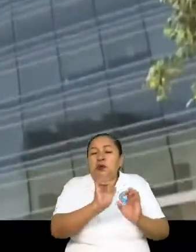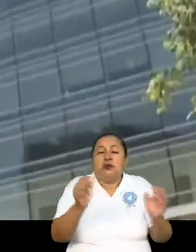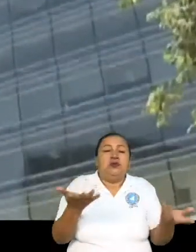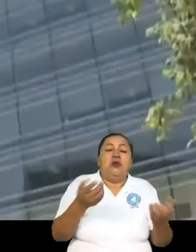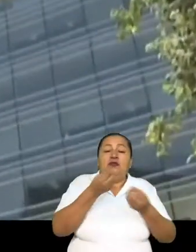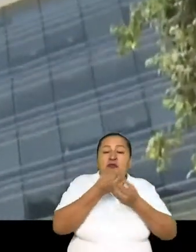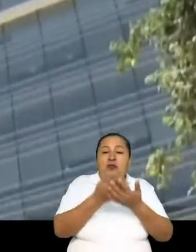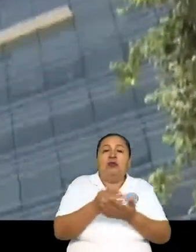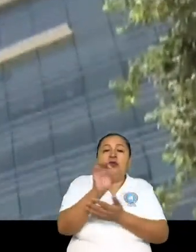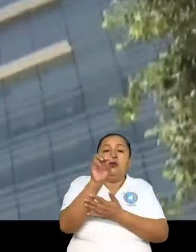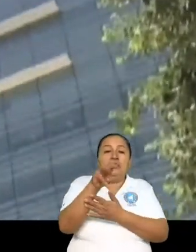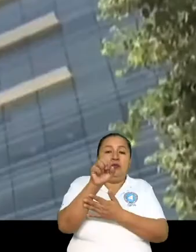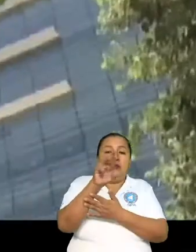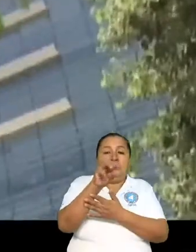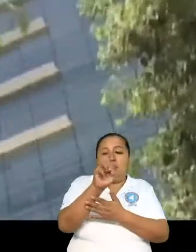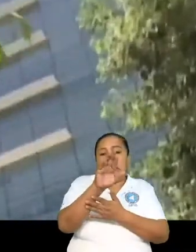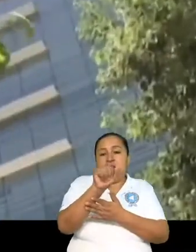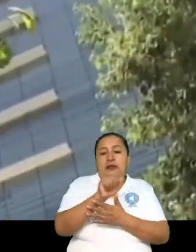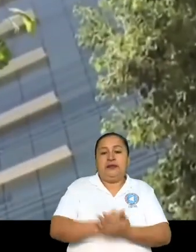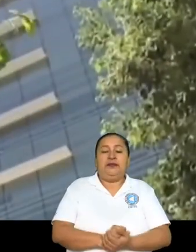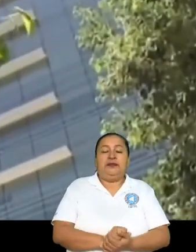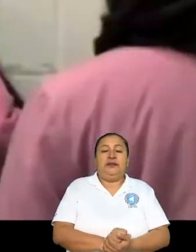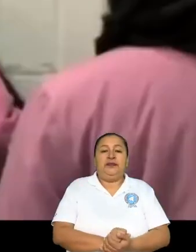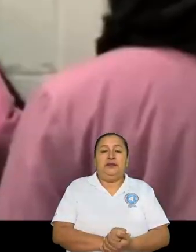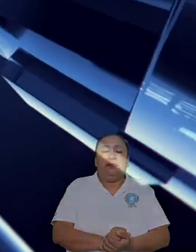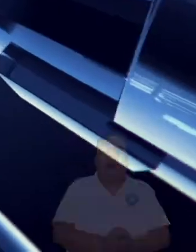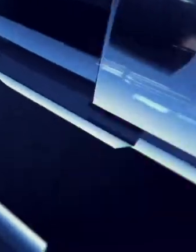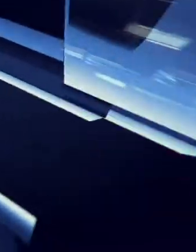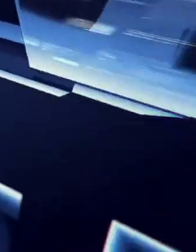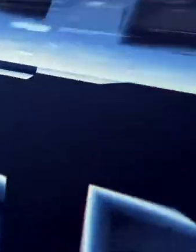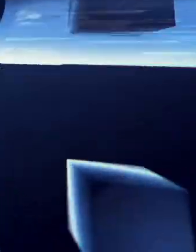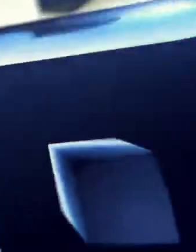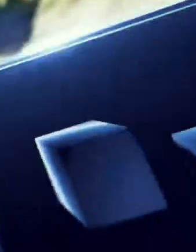Para el canal parlamentario les informó Elmer Marcia.